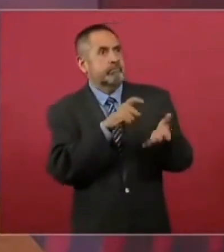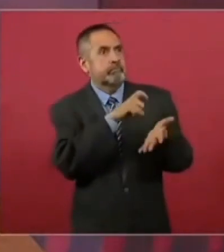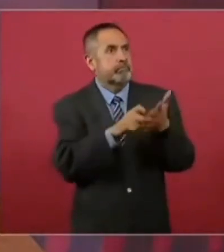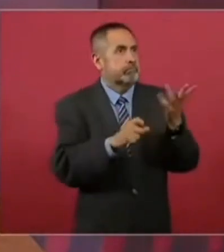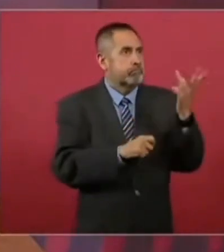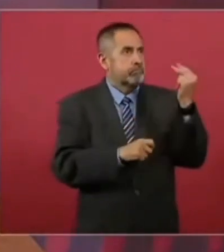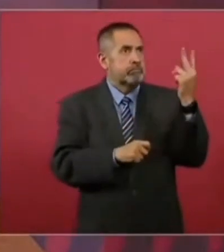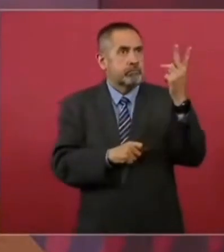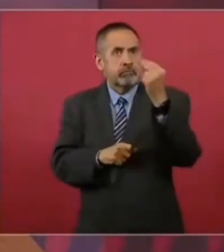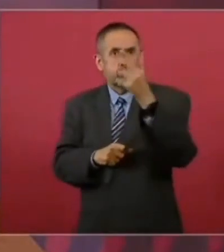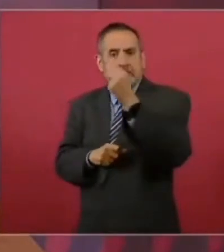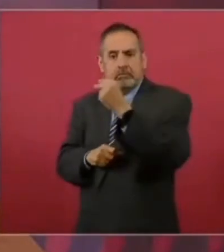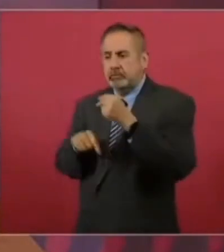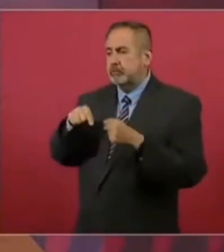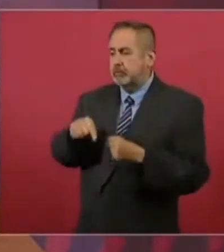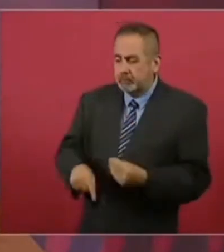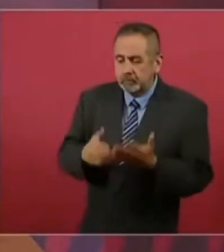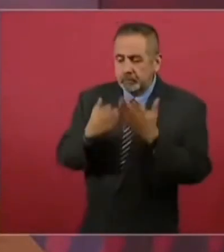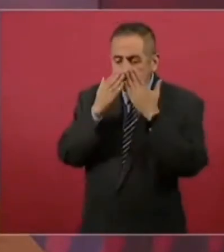no tenemos gasolina.